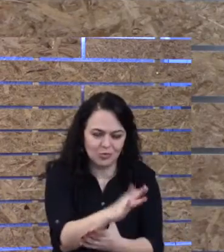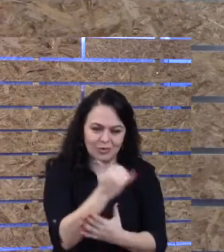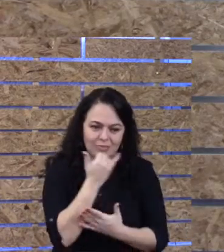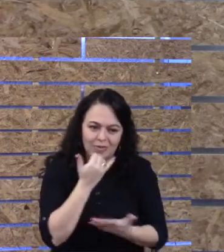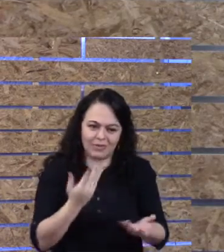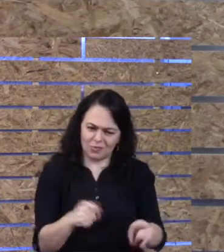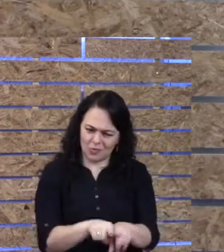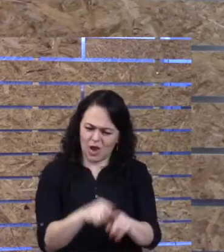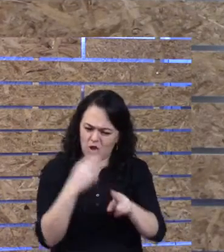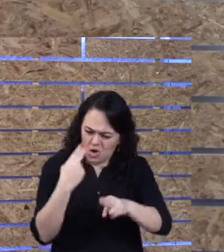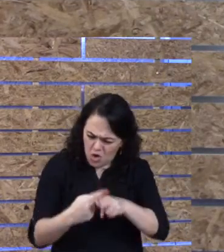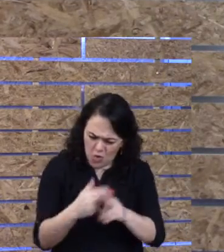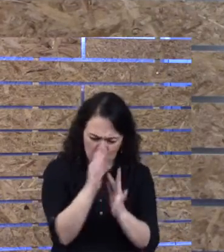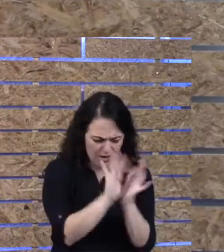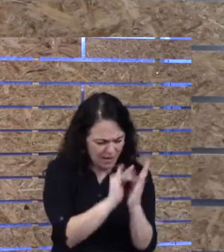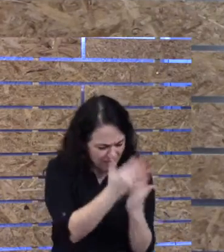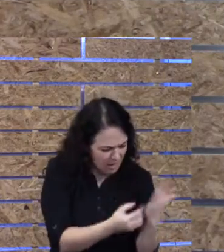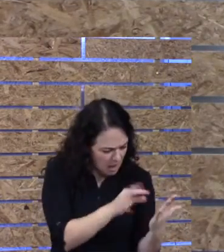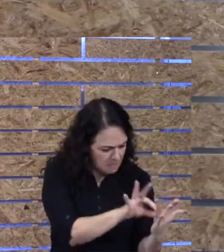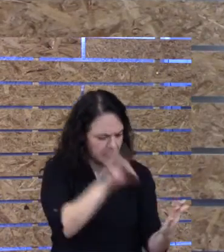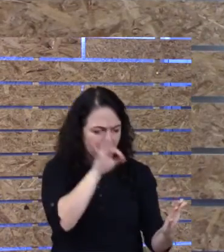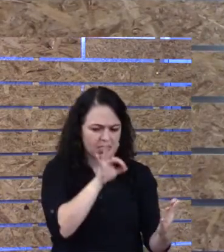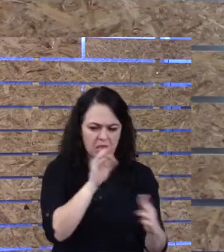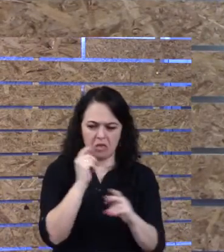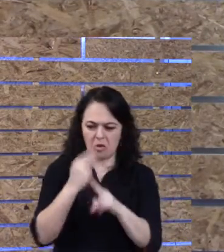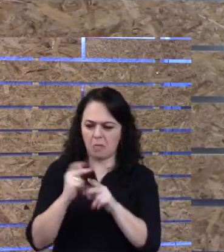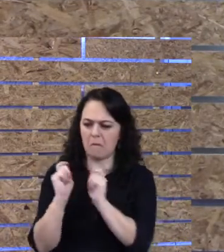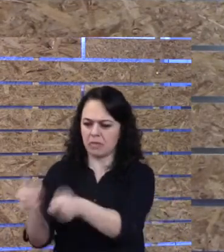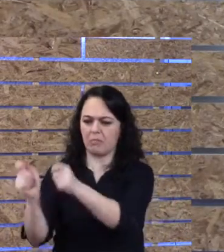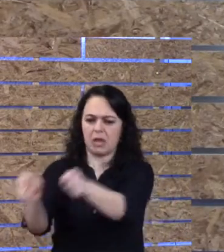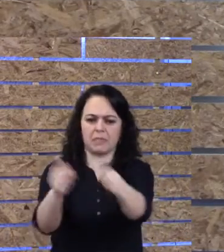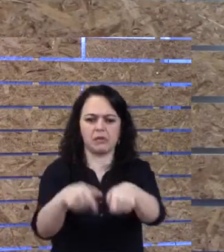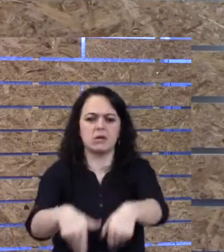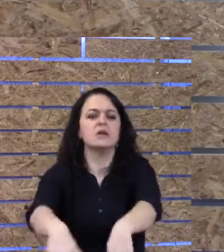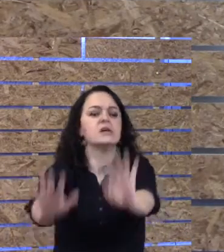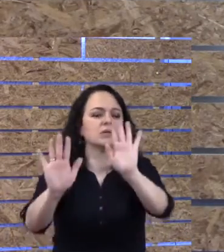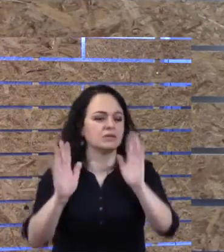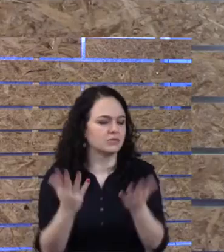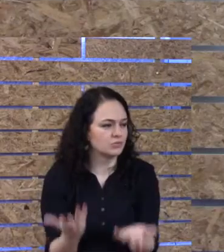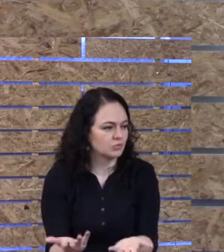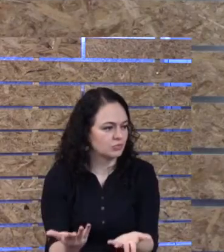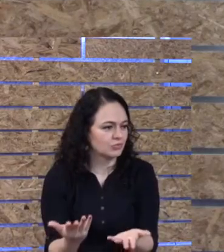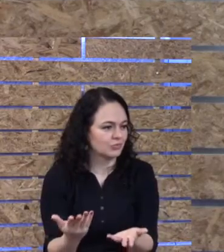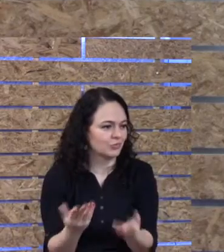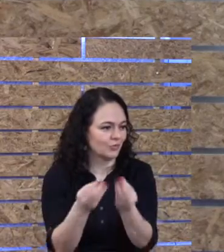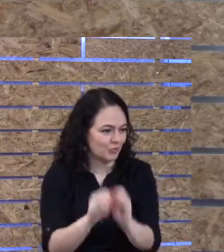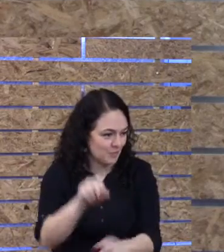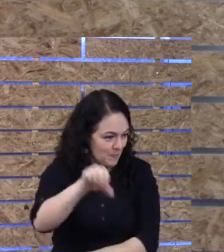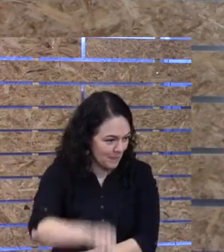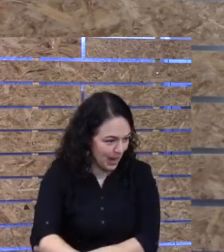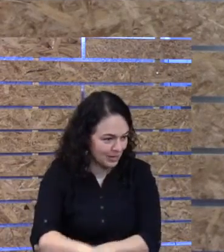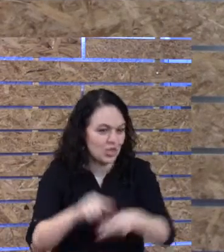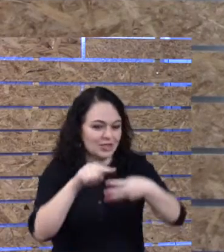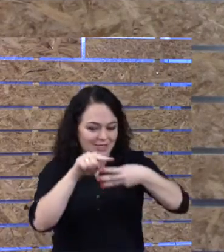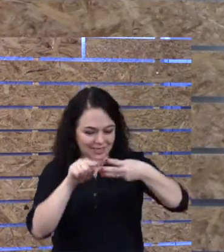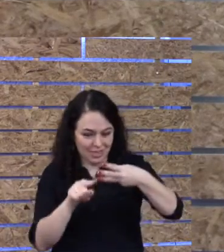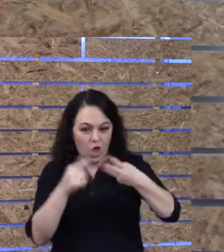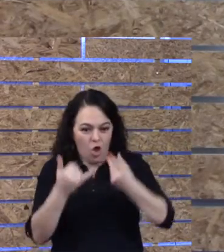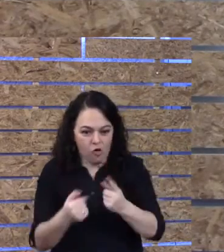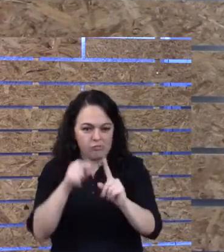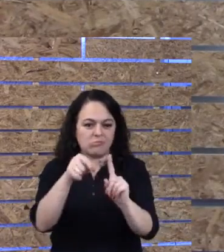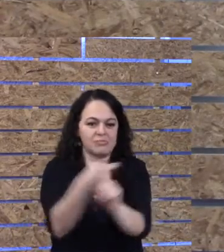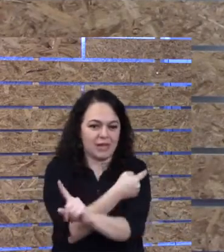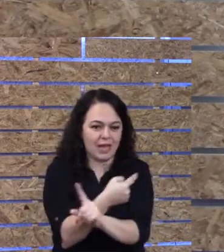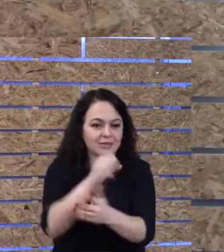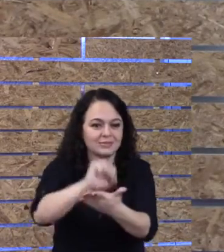que le damos a su palabra y a su nombre. 3 usos equivocados y peligrosos al llegar